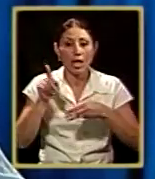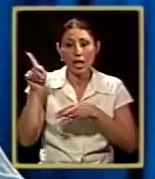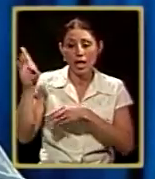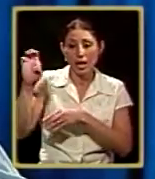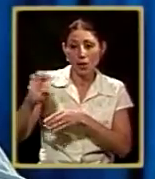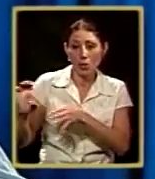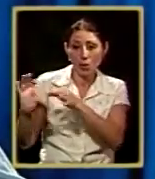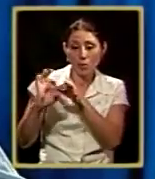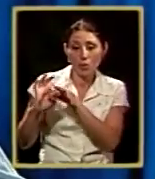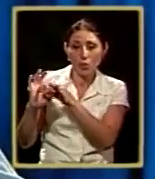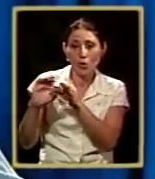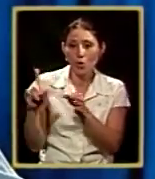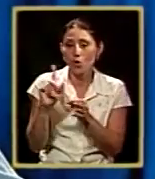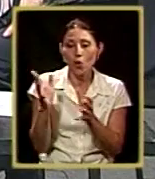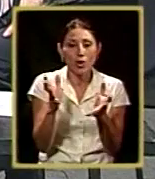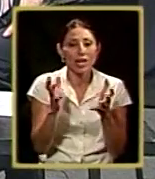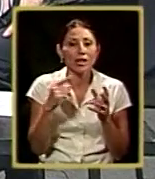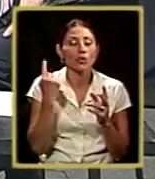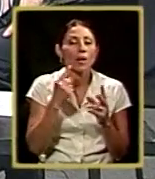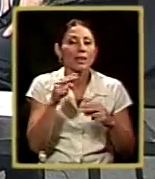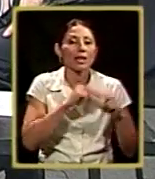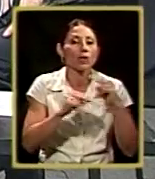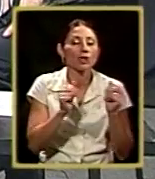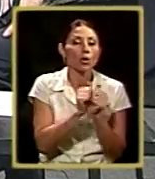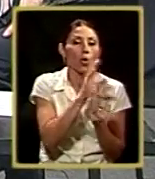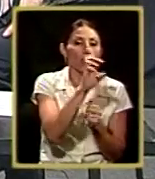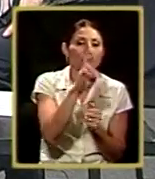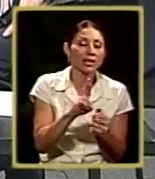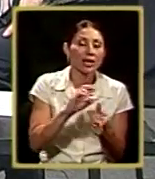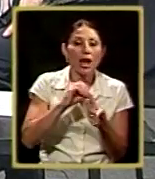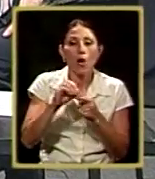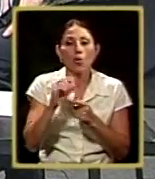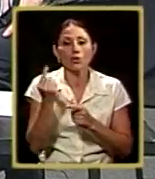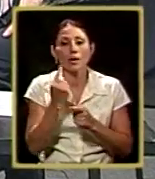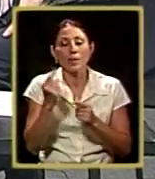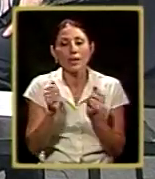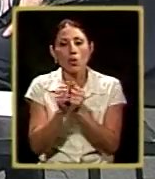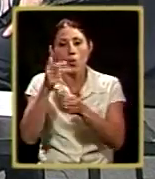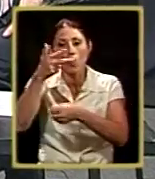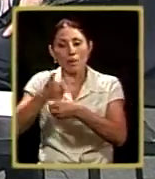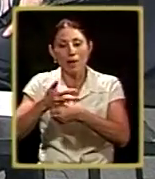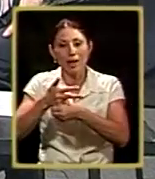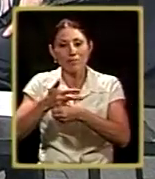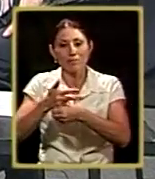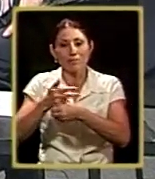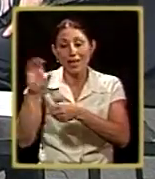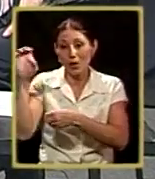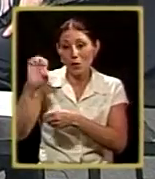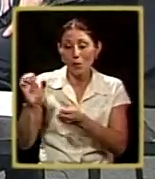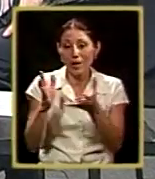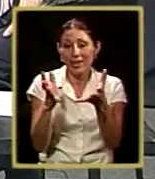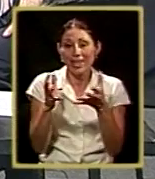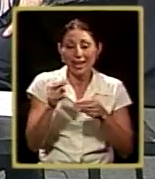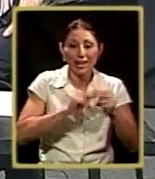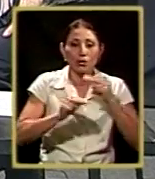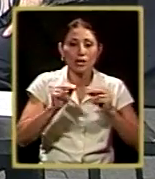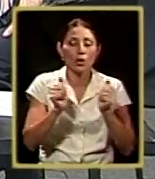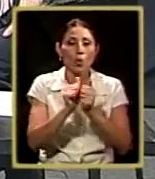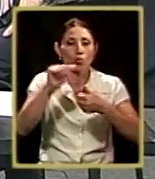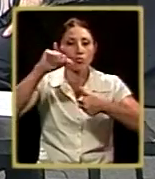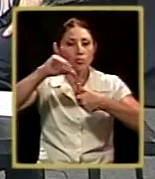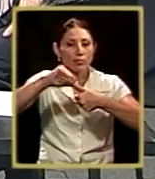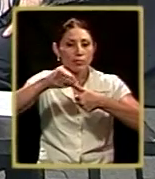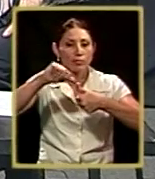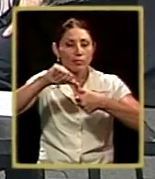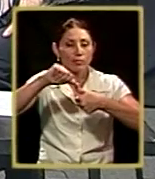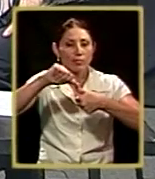no quiere negociar solo con Costa Rica, solo con Guatemala, quiere hacerlo con toda América Central. Entonces es muy